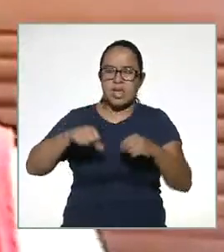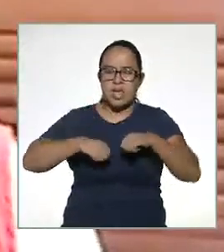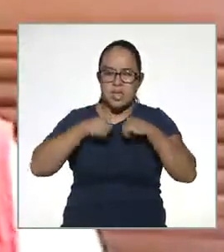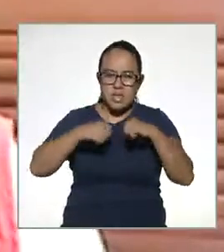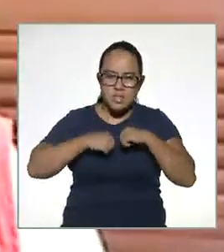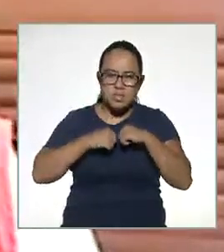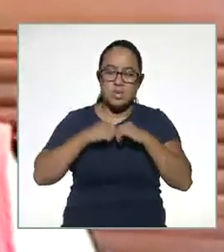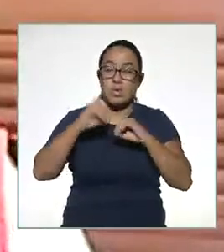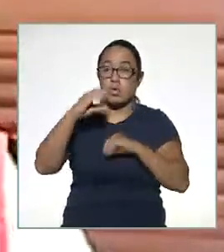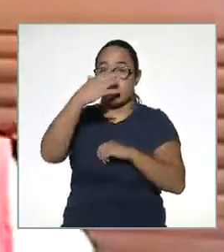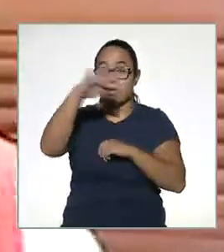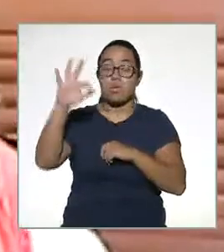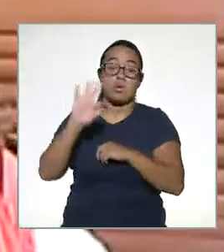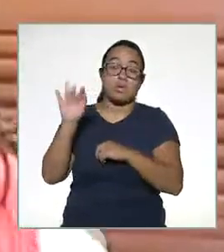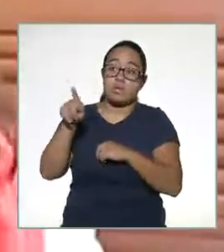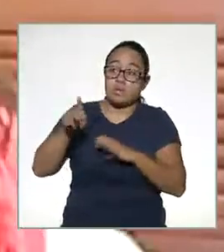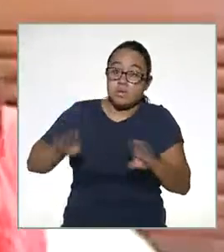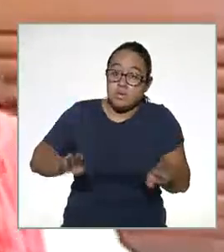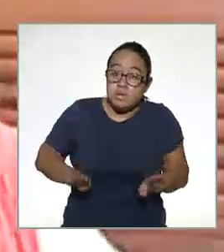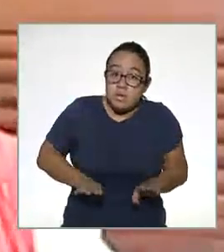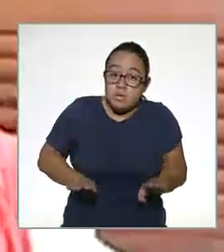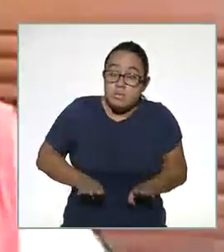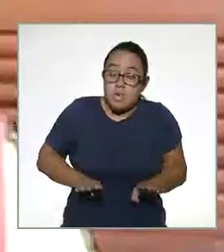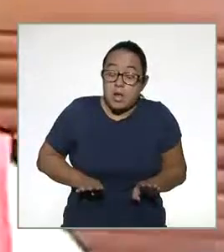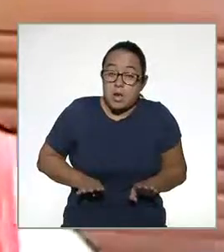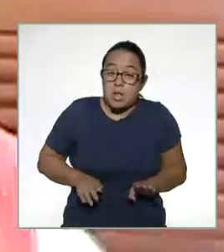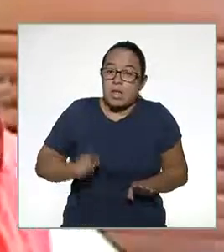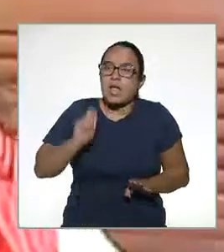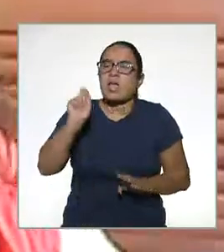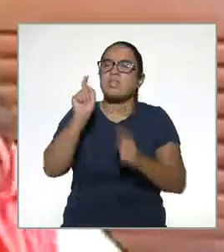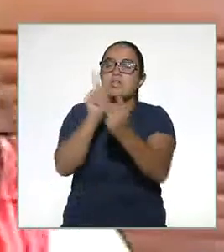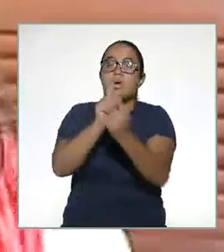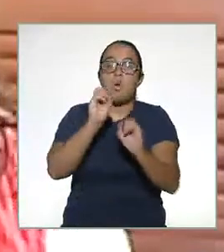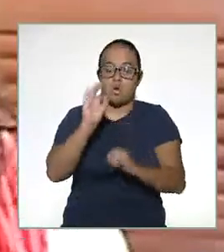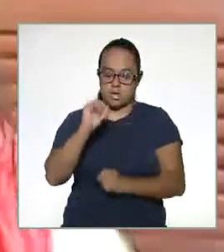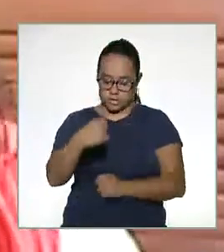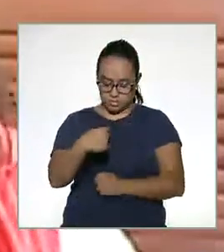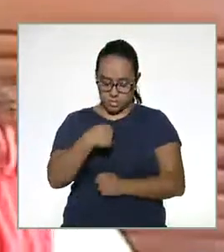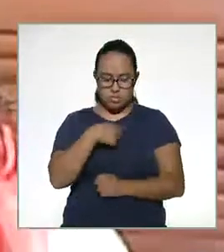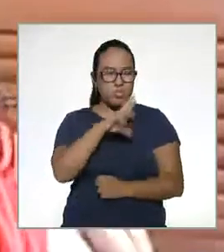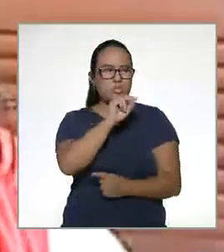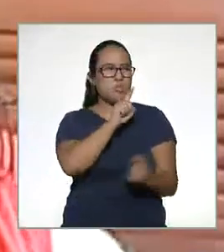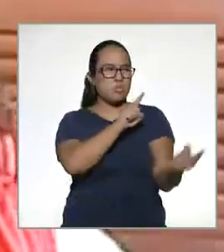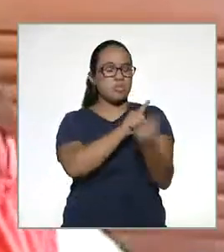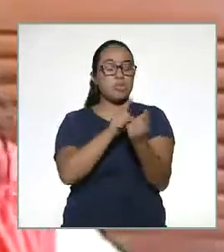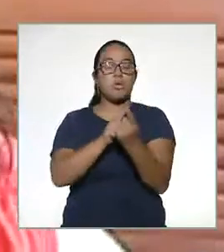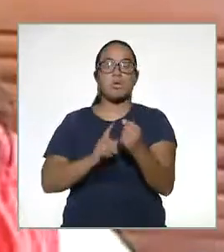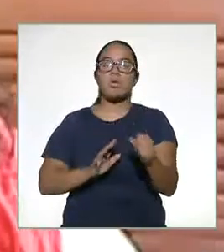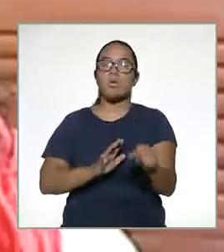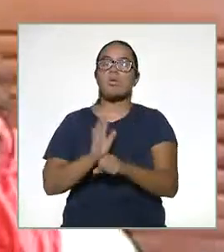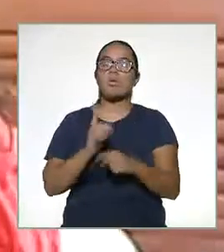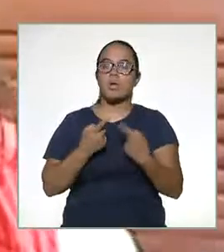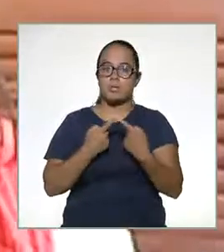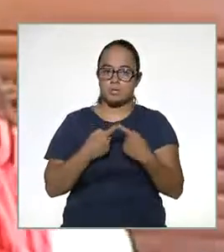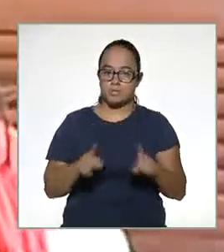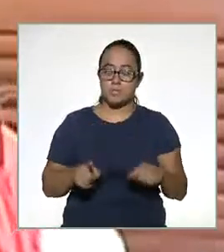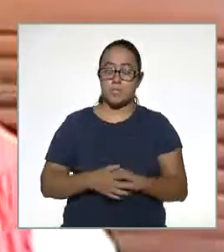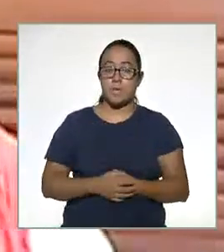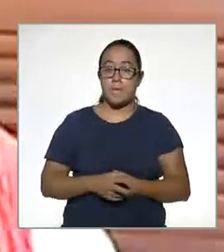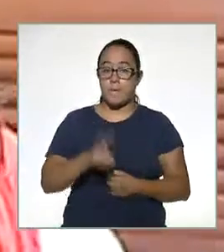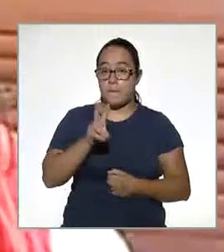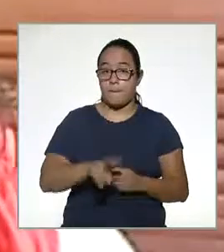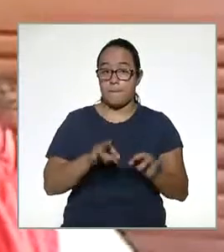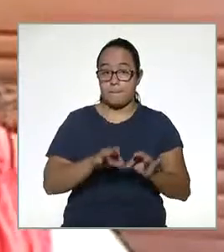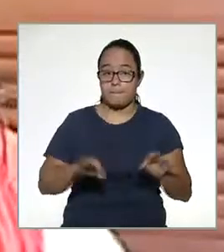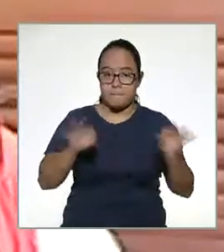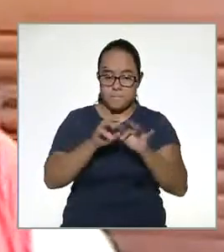introvertida, o a lo mejor tu pareja es introvertida, o a lo mejor tú lo eres y no lo sabías. ¿Cuáles son las diferencias? Es muy importante